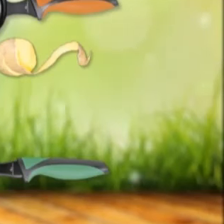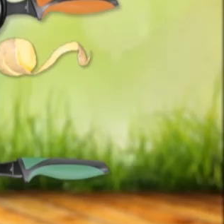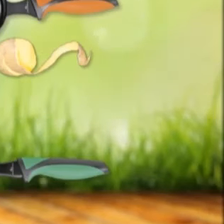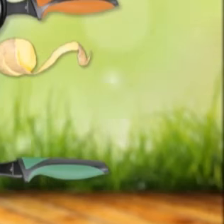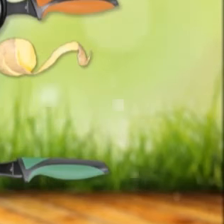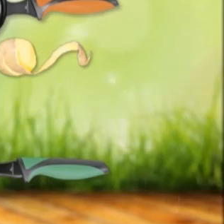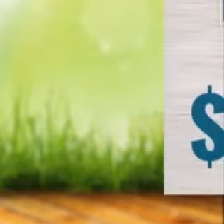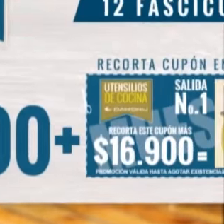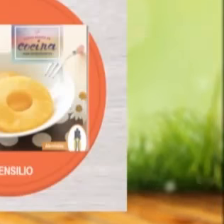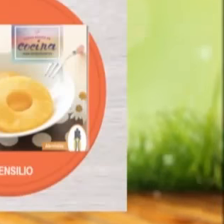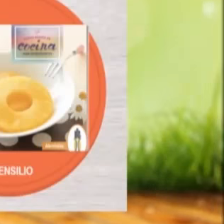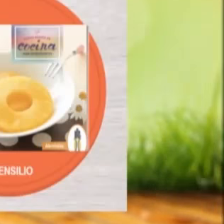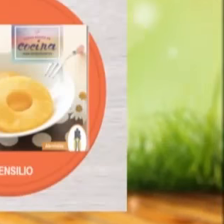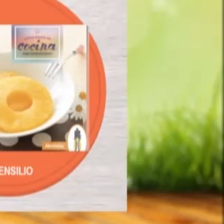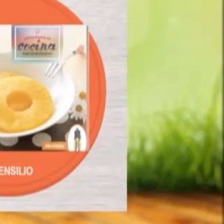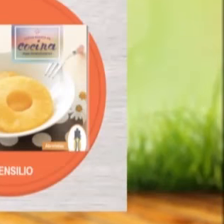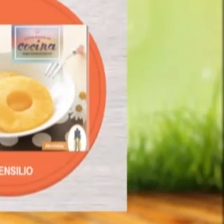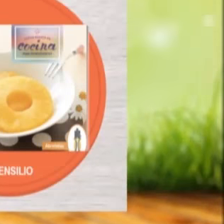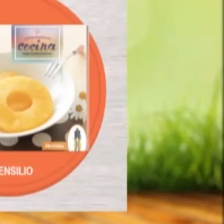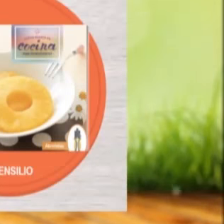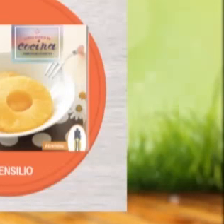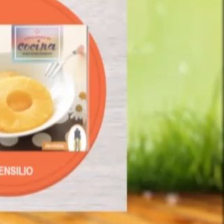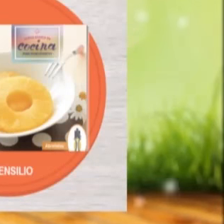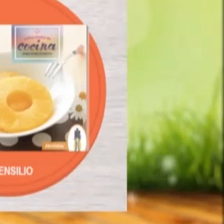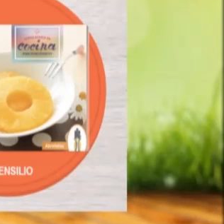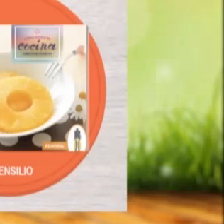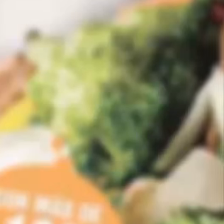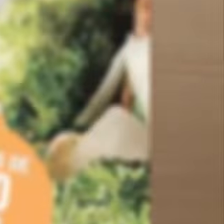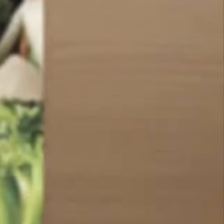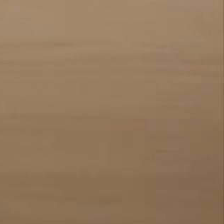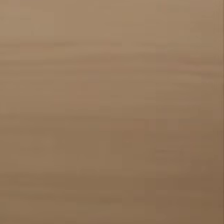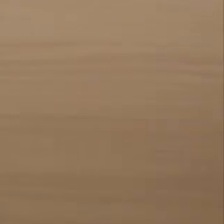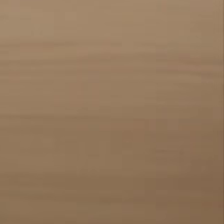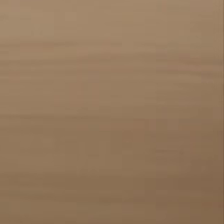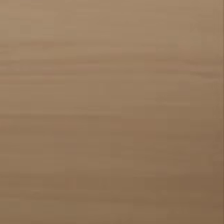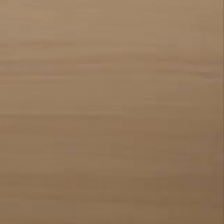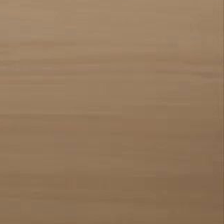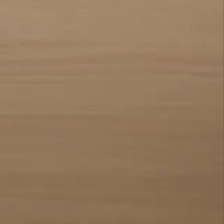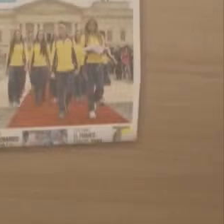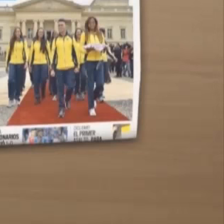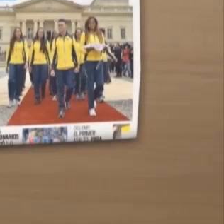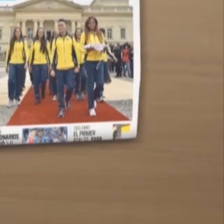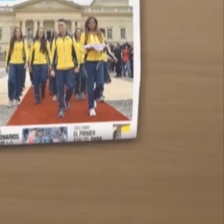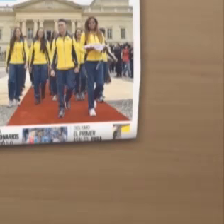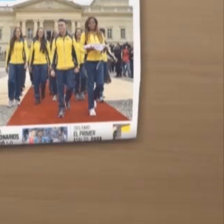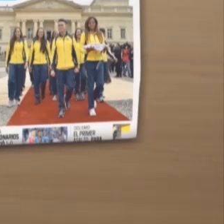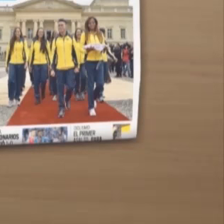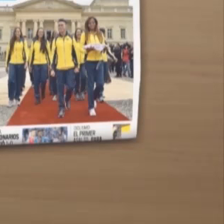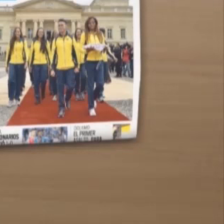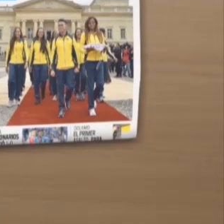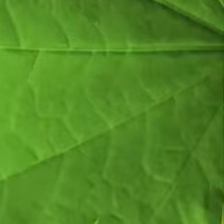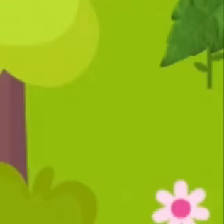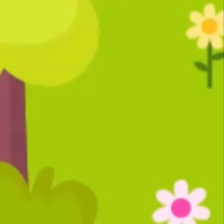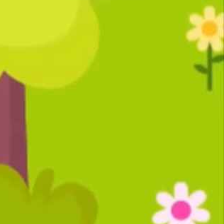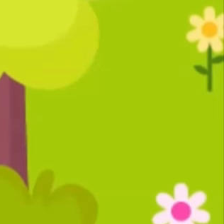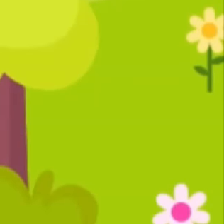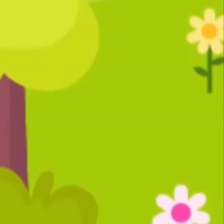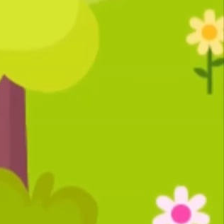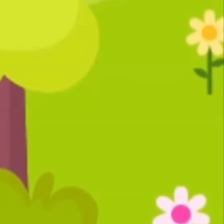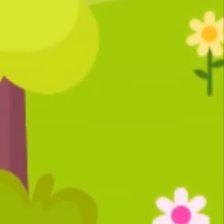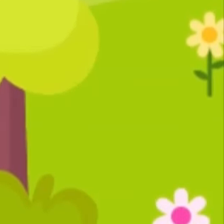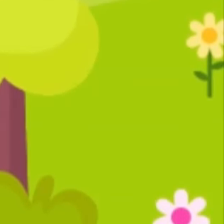Daikoku. Búscalo todos los miércoles a partir del 3 de agosto por solo 16.900 pesos, más el cupón que viene en El Tiempo.